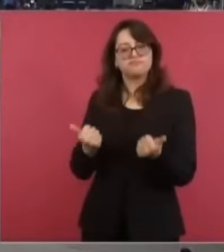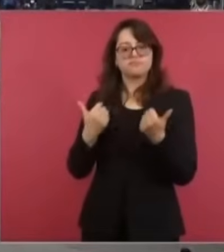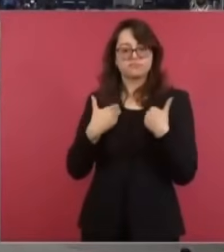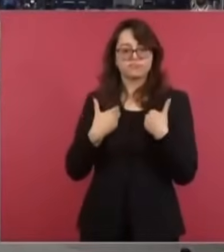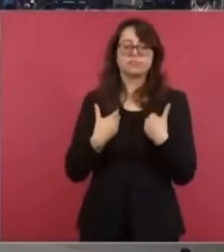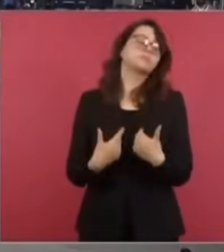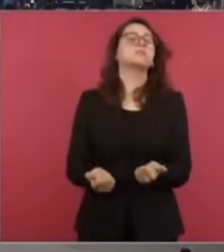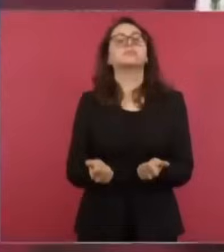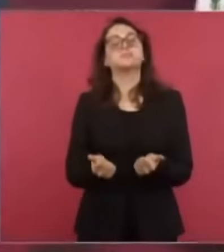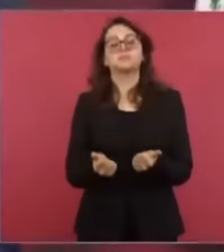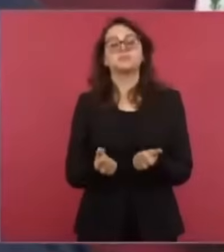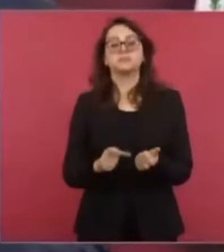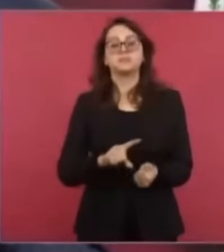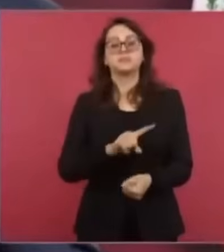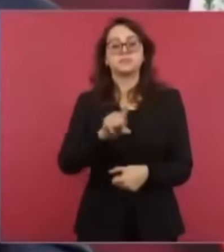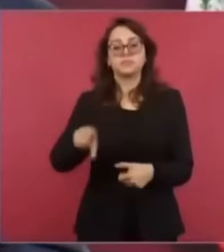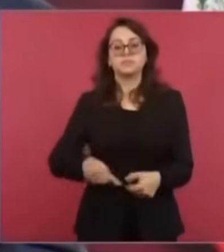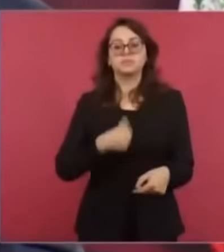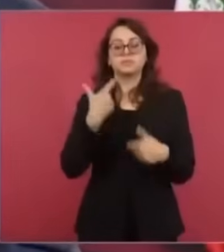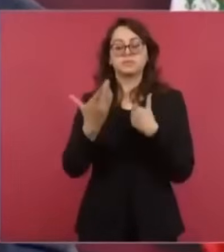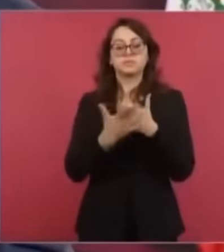ya se resuelva